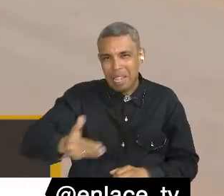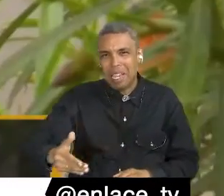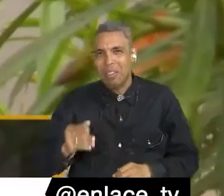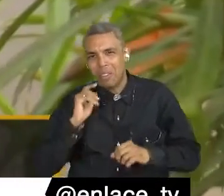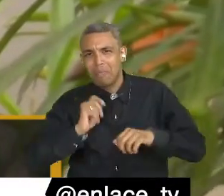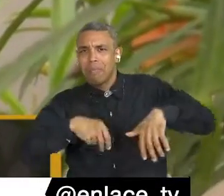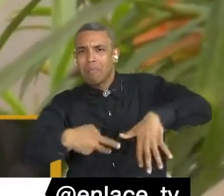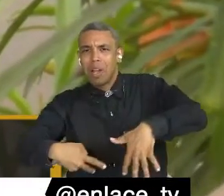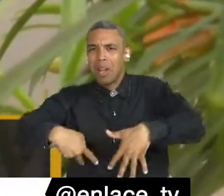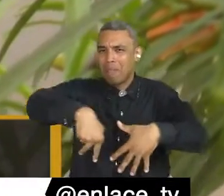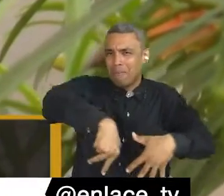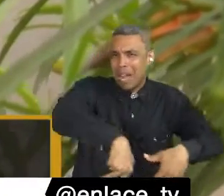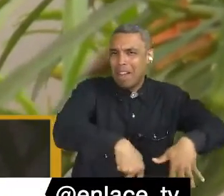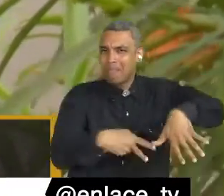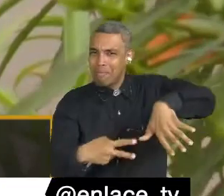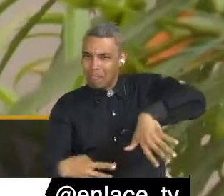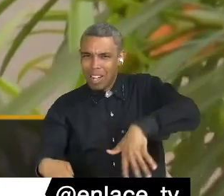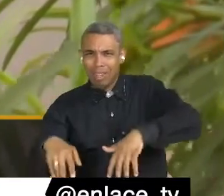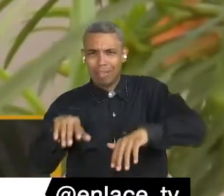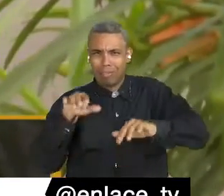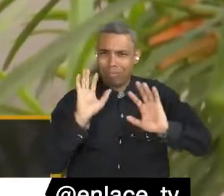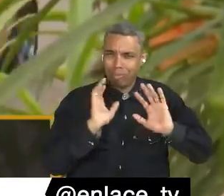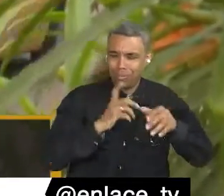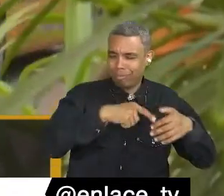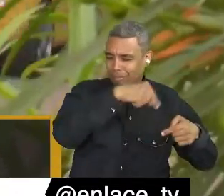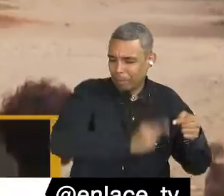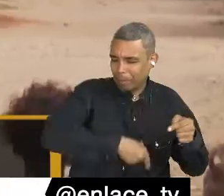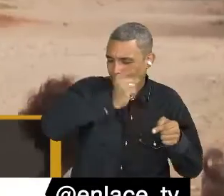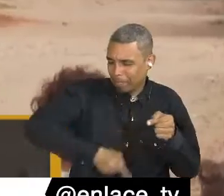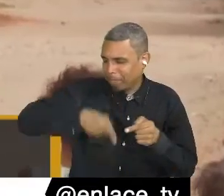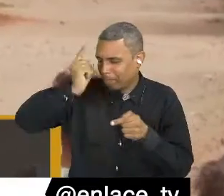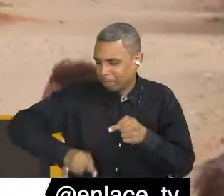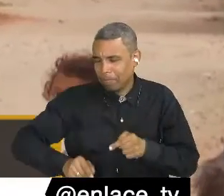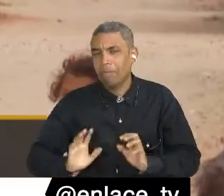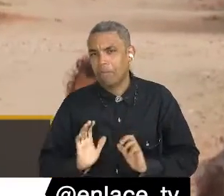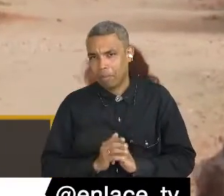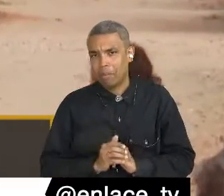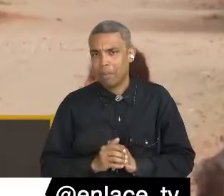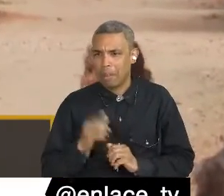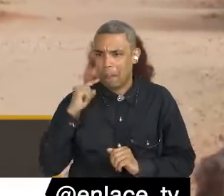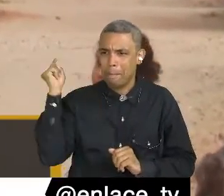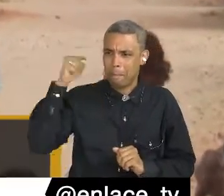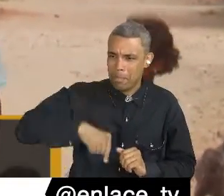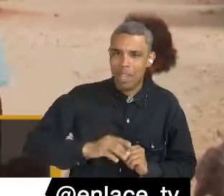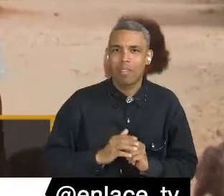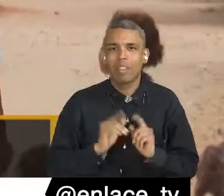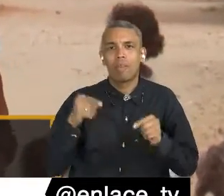aeróbicos, una serie de cosas de la Ruta 65 que también nos están apoyando en esta parte. Viene también